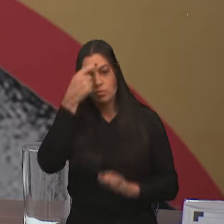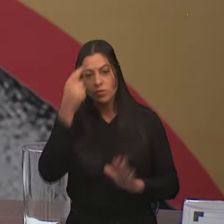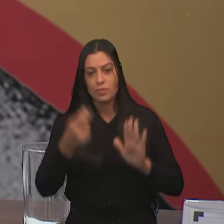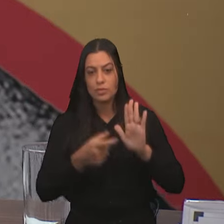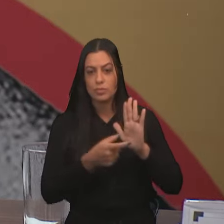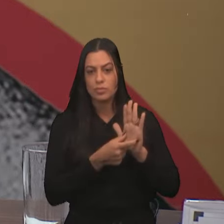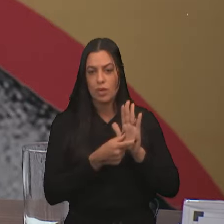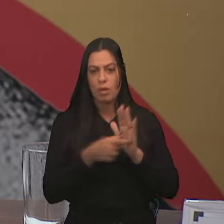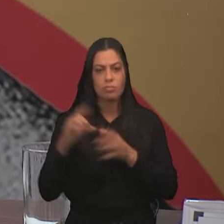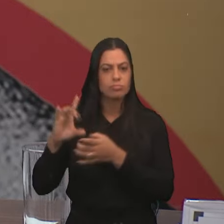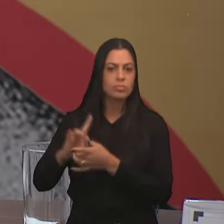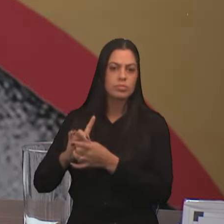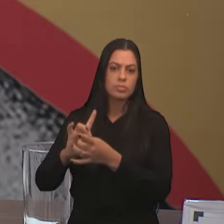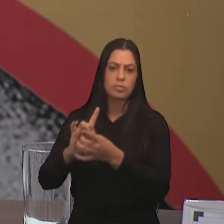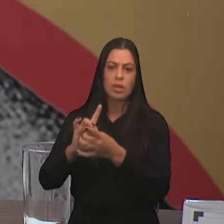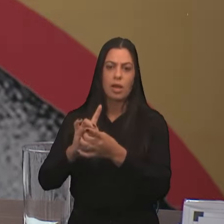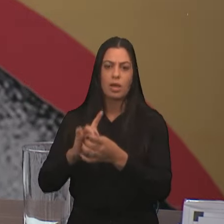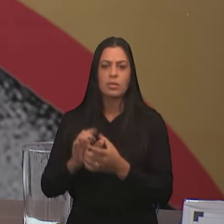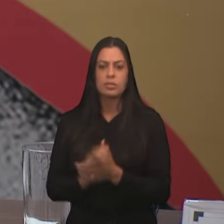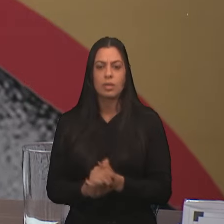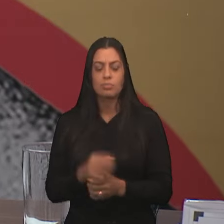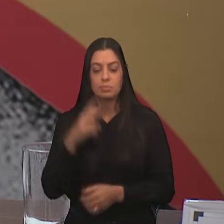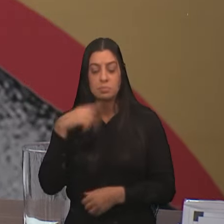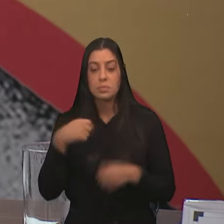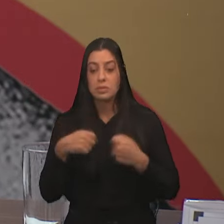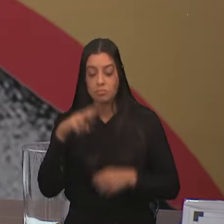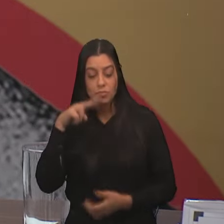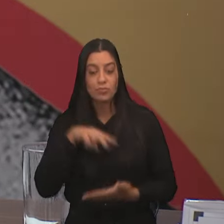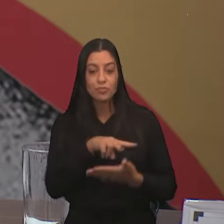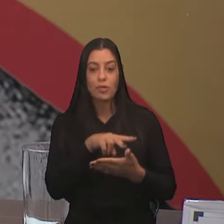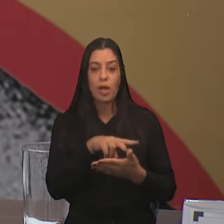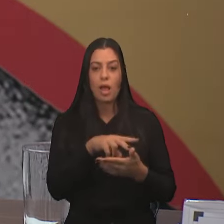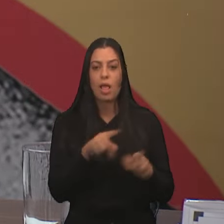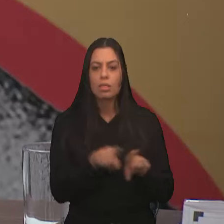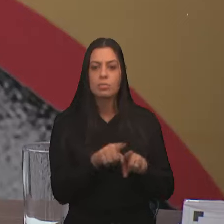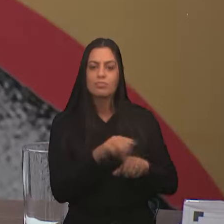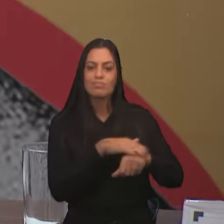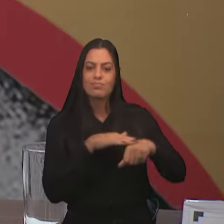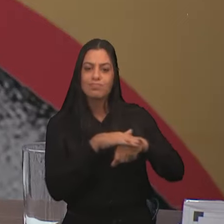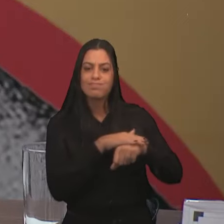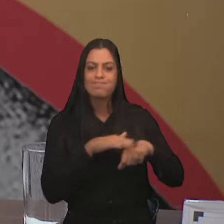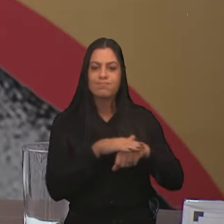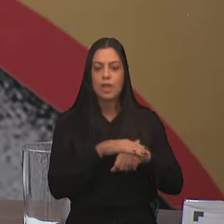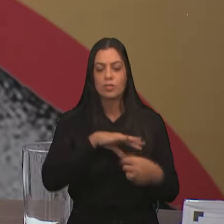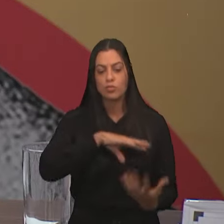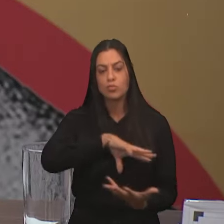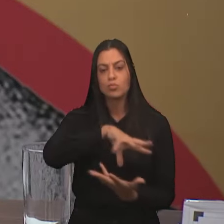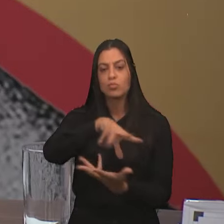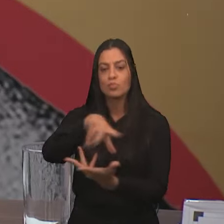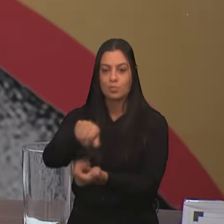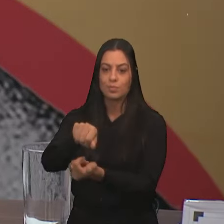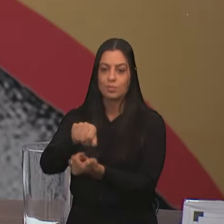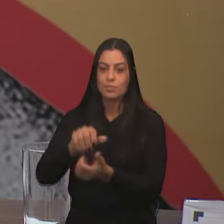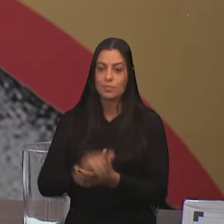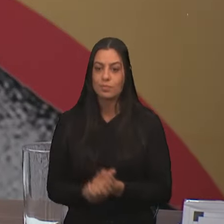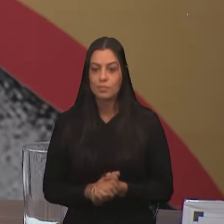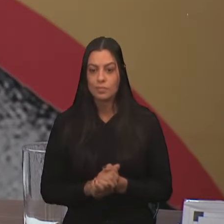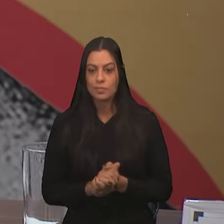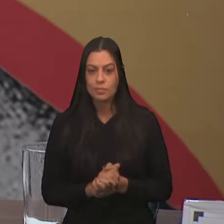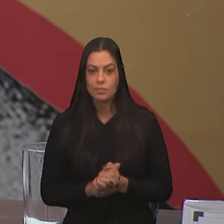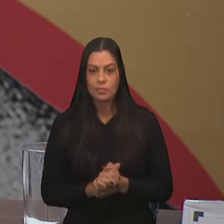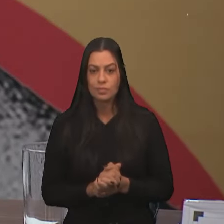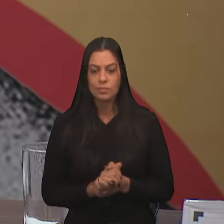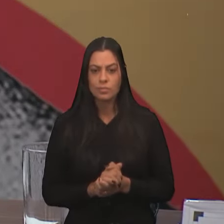este contexto todavía está siendo evaluado y discutido internacionalmente.